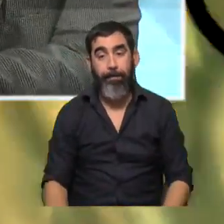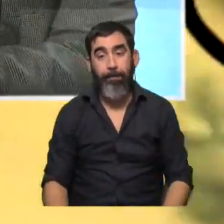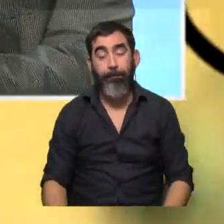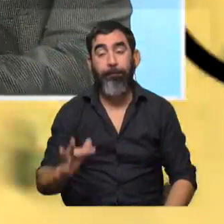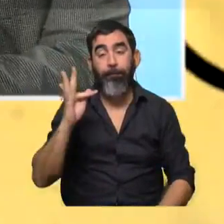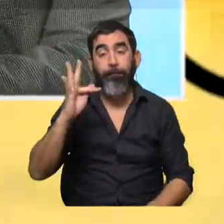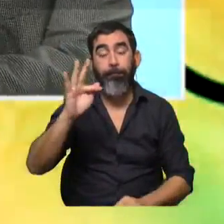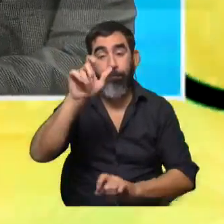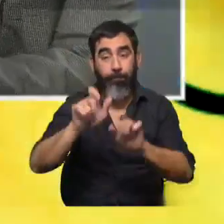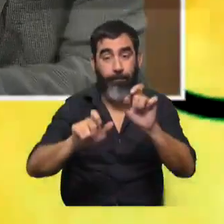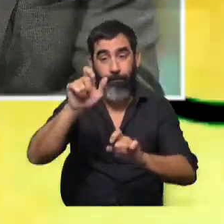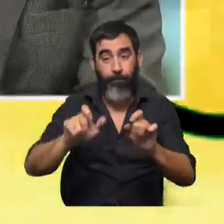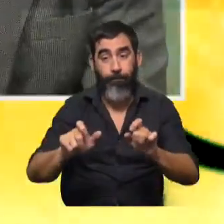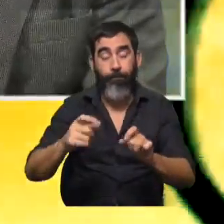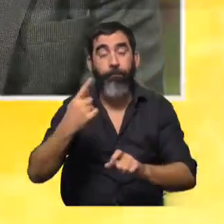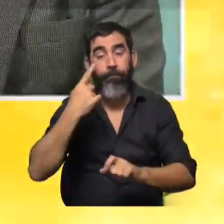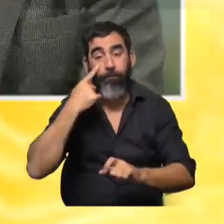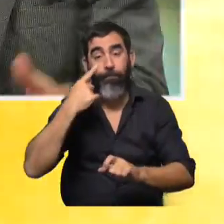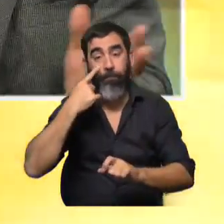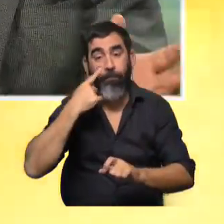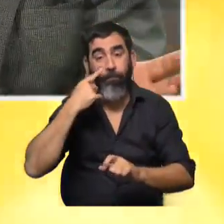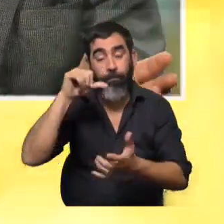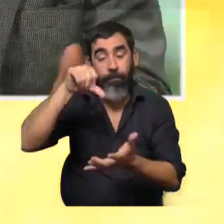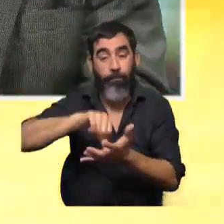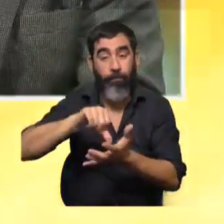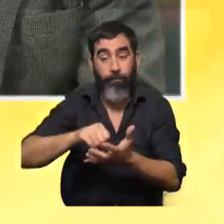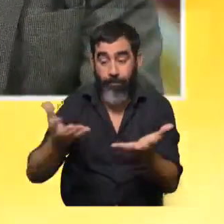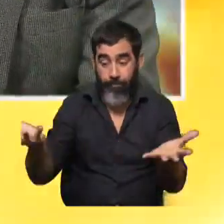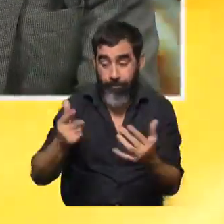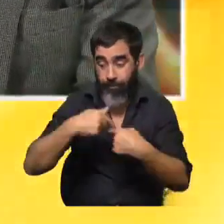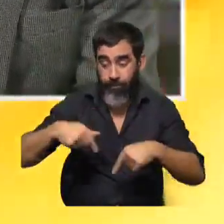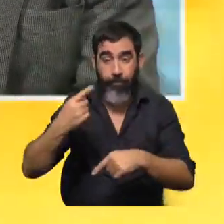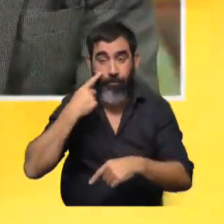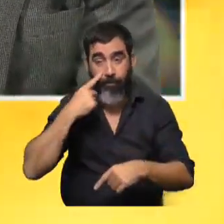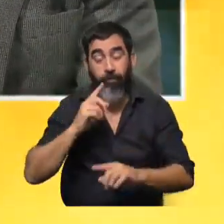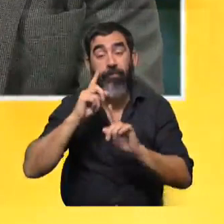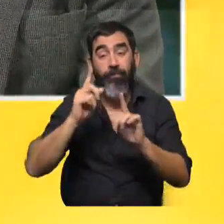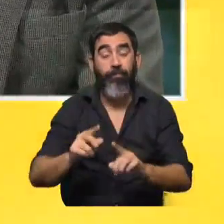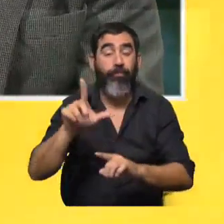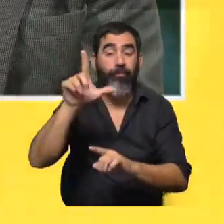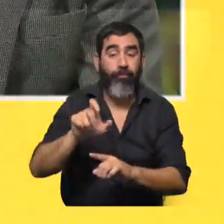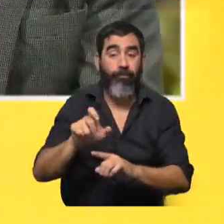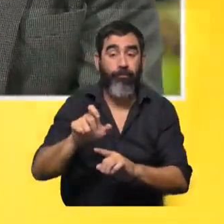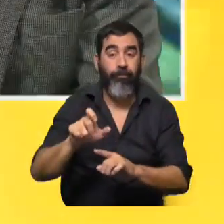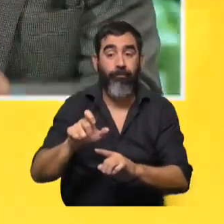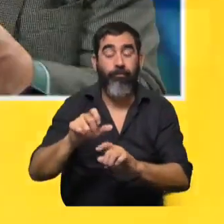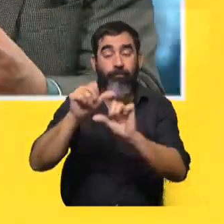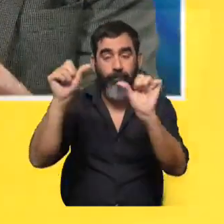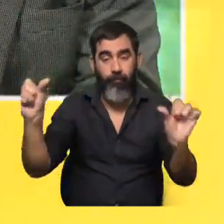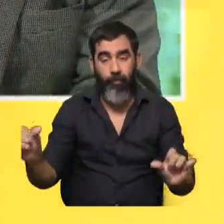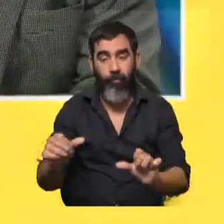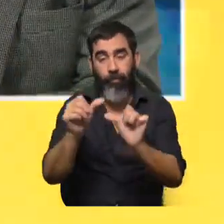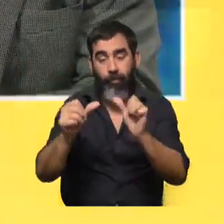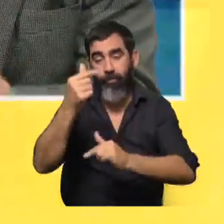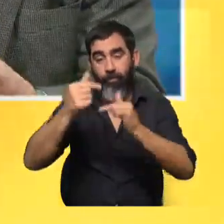futuras generaciones conozcan el país que también nosotros recibimos y también, por supuesto, que permitir actividades